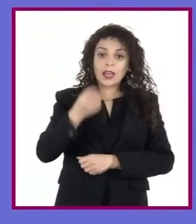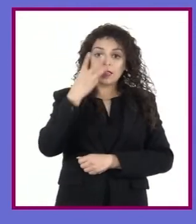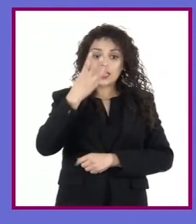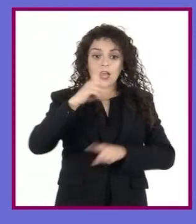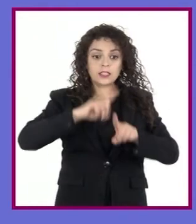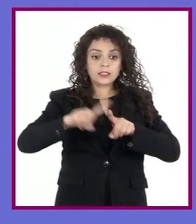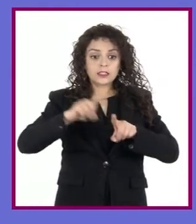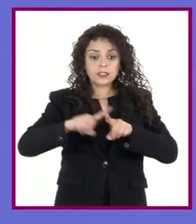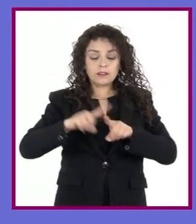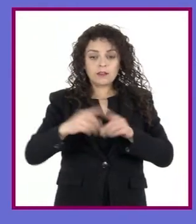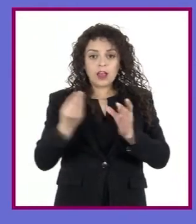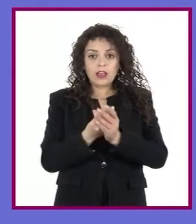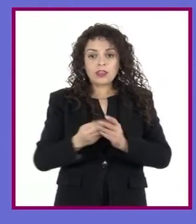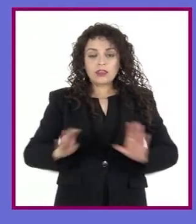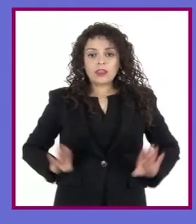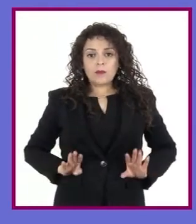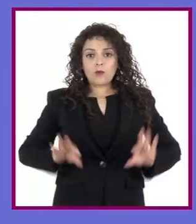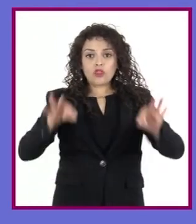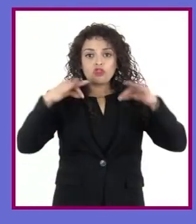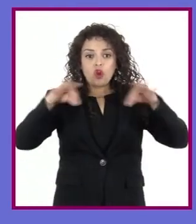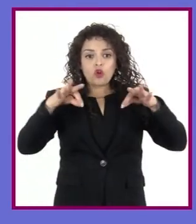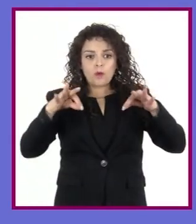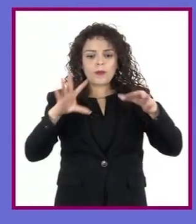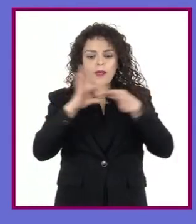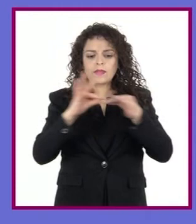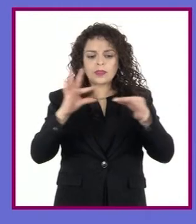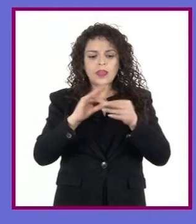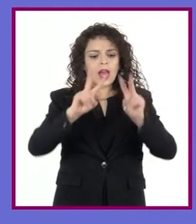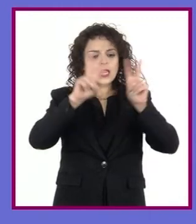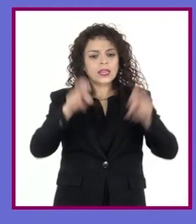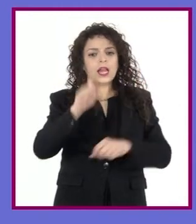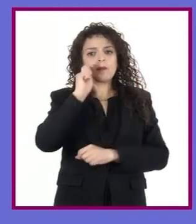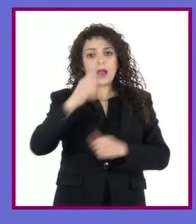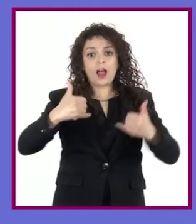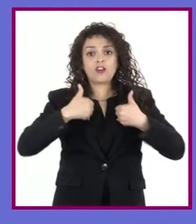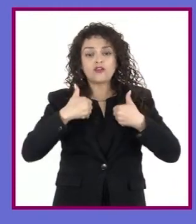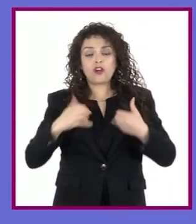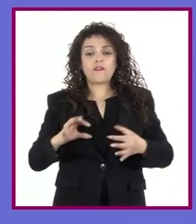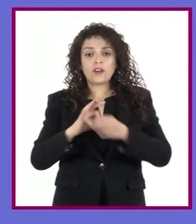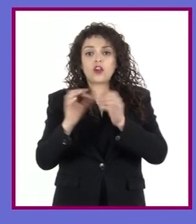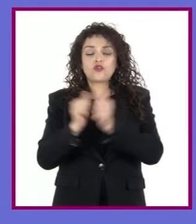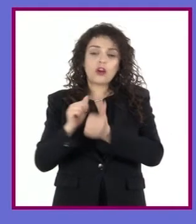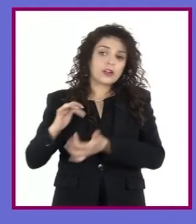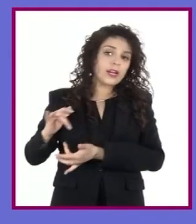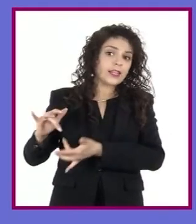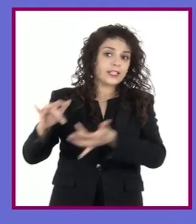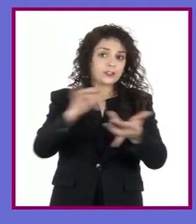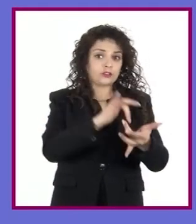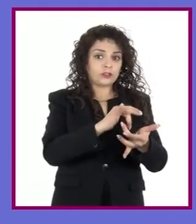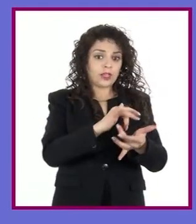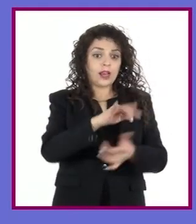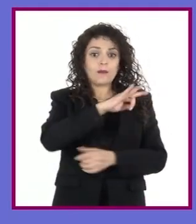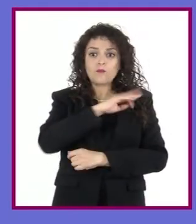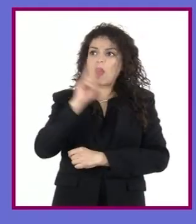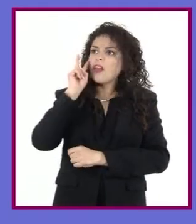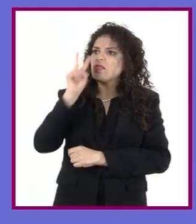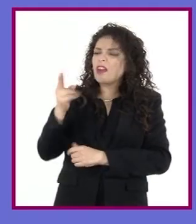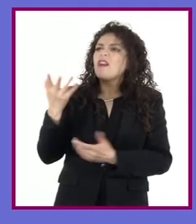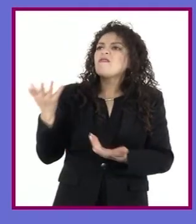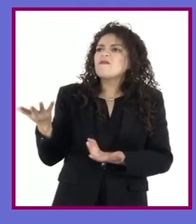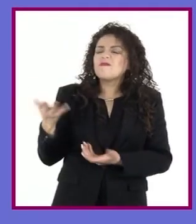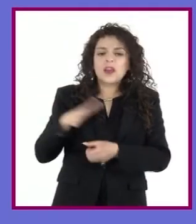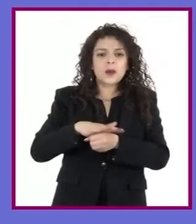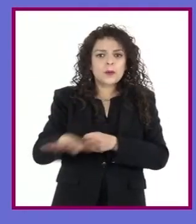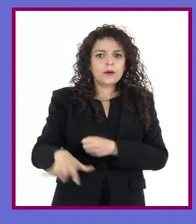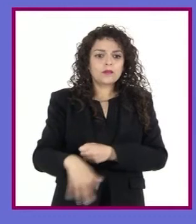documentos distintos que hablan de los jóvenes y las redes sociales. ¿Qué se puede observar? Pues observo que cada uno